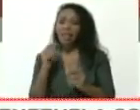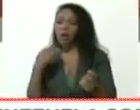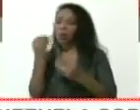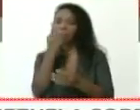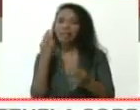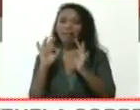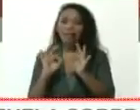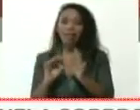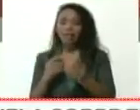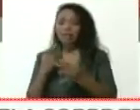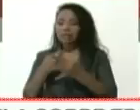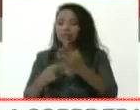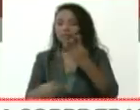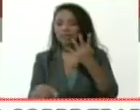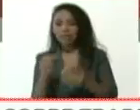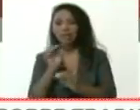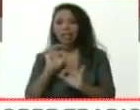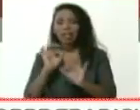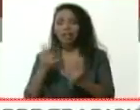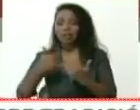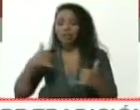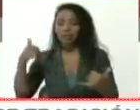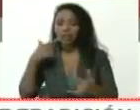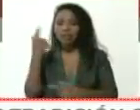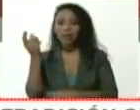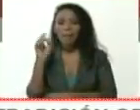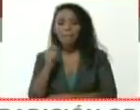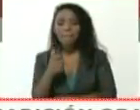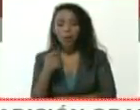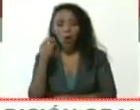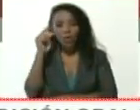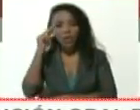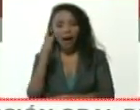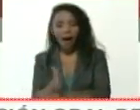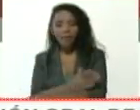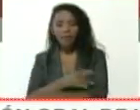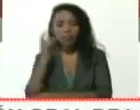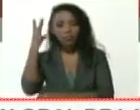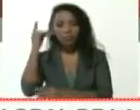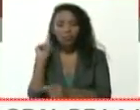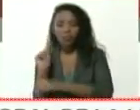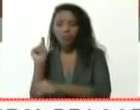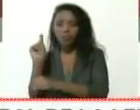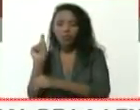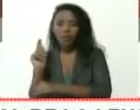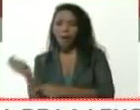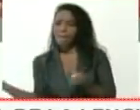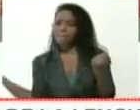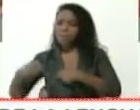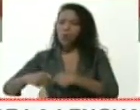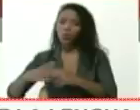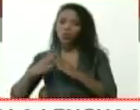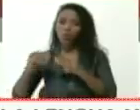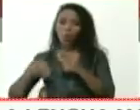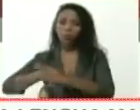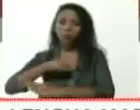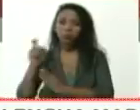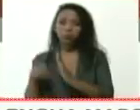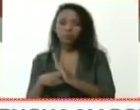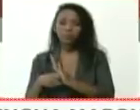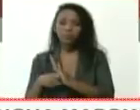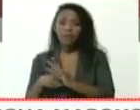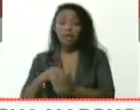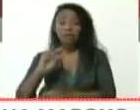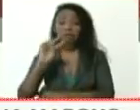quedar sin combustible, se van a quedar sin electricidad. Unos pocos días antes, apostaron a todo. El señor Abrams, en nuestra